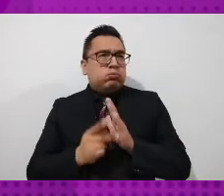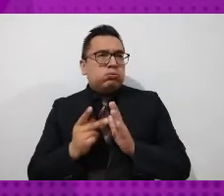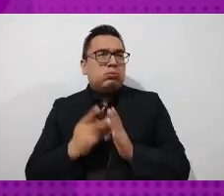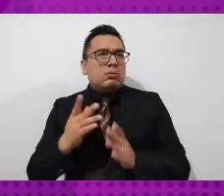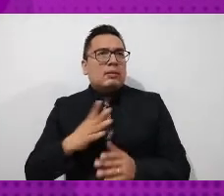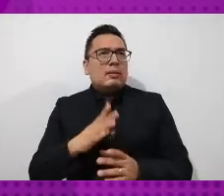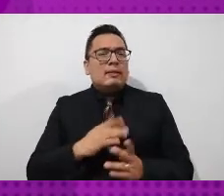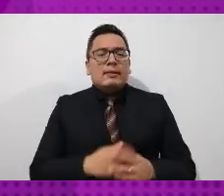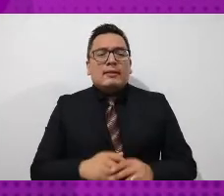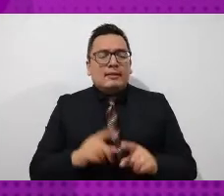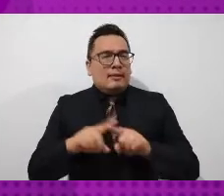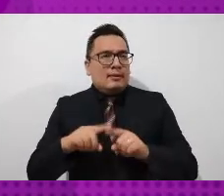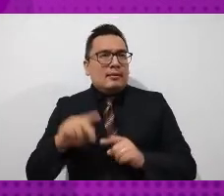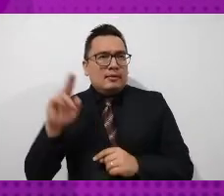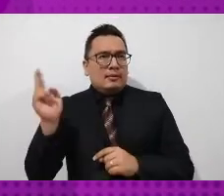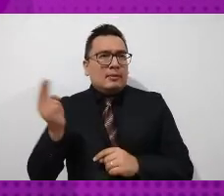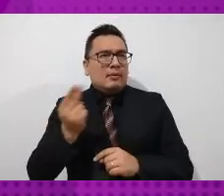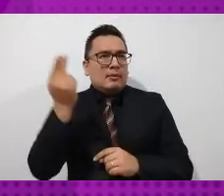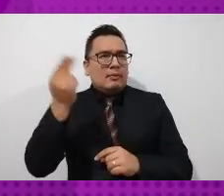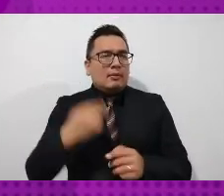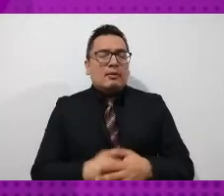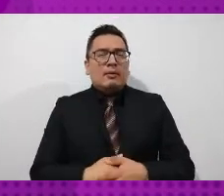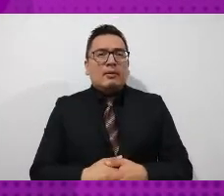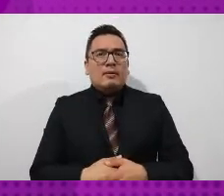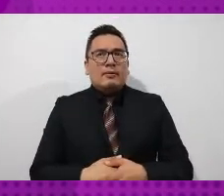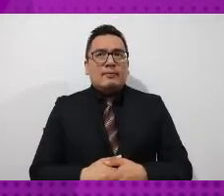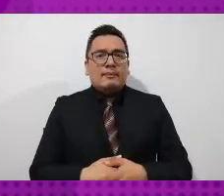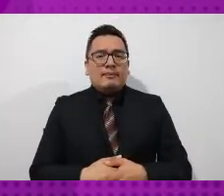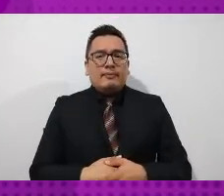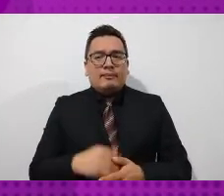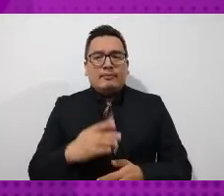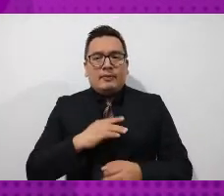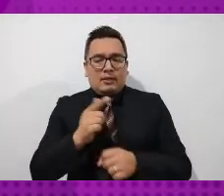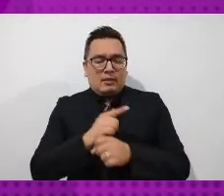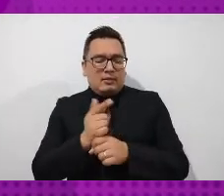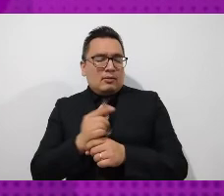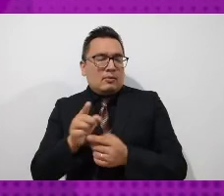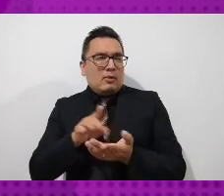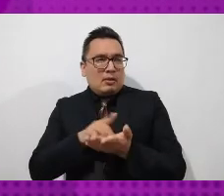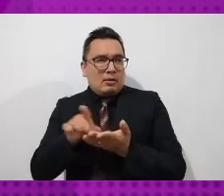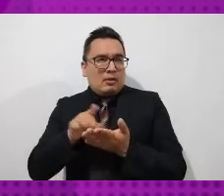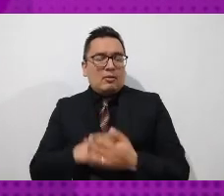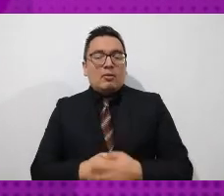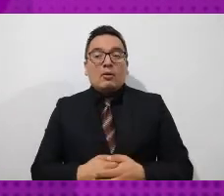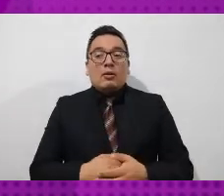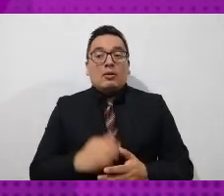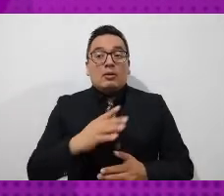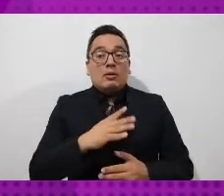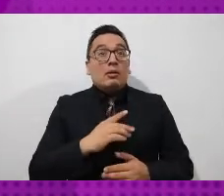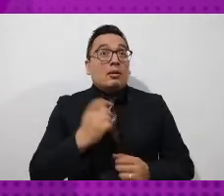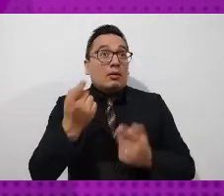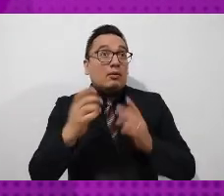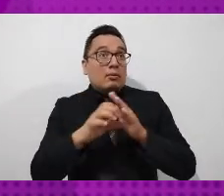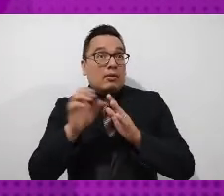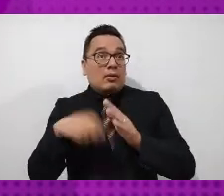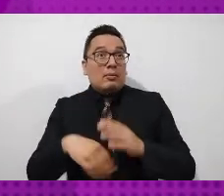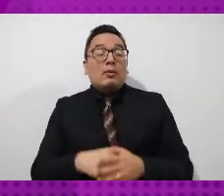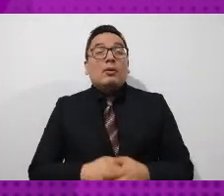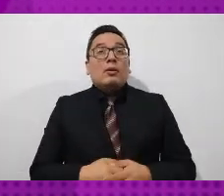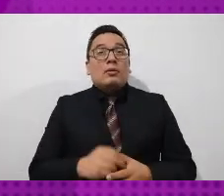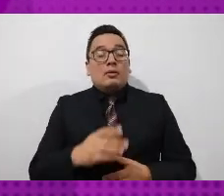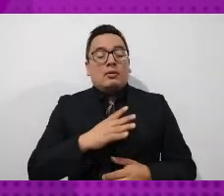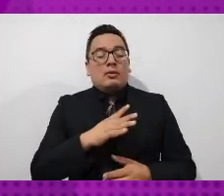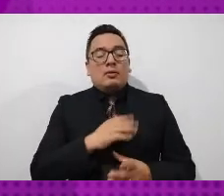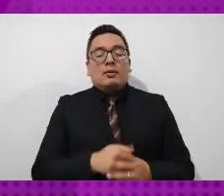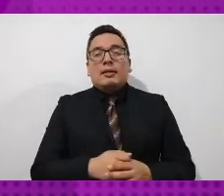educación superior, sobre todo las que tienen la carrera de licenciatura en Derecho, en algunas materias como constitucional y